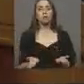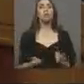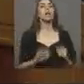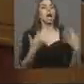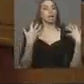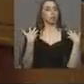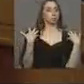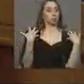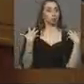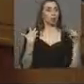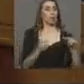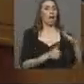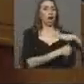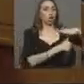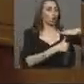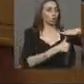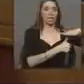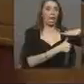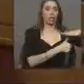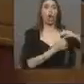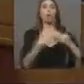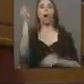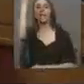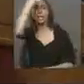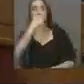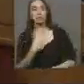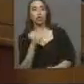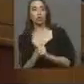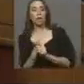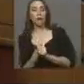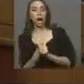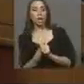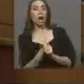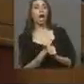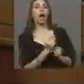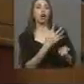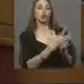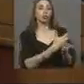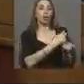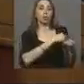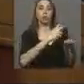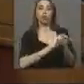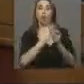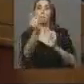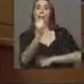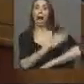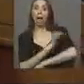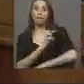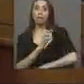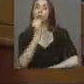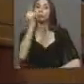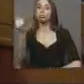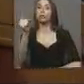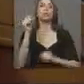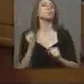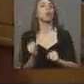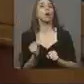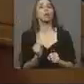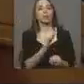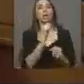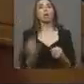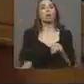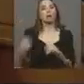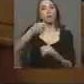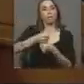trasladamos la responsabilidad desde los concejales a cualquier trabajador que no se le paguen sus cotizaciones. Y agrego esto, que pudiera ser causal de destitución para